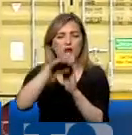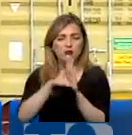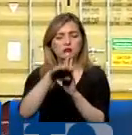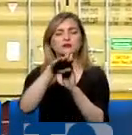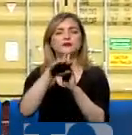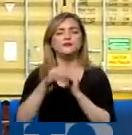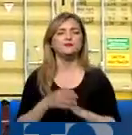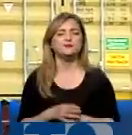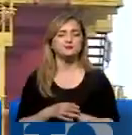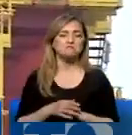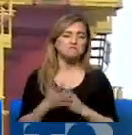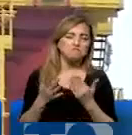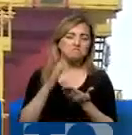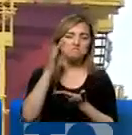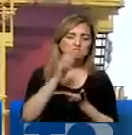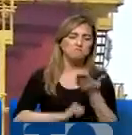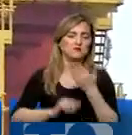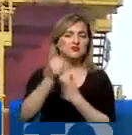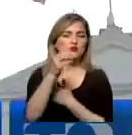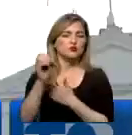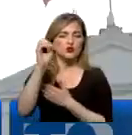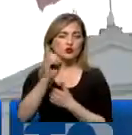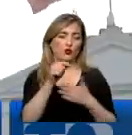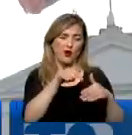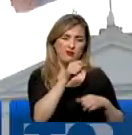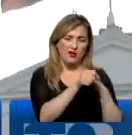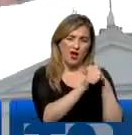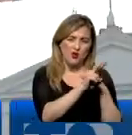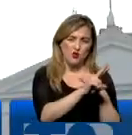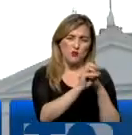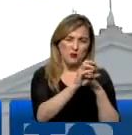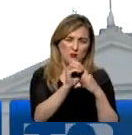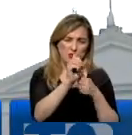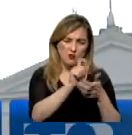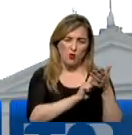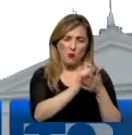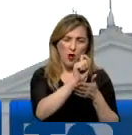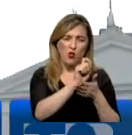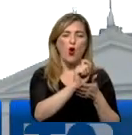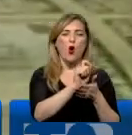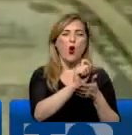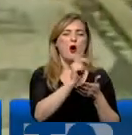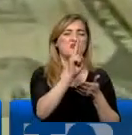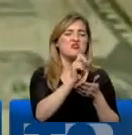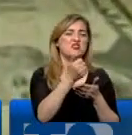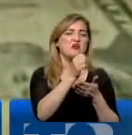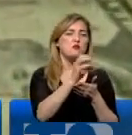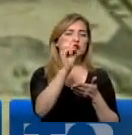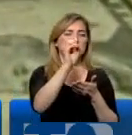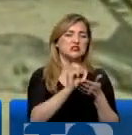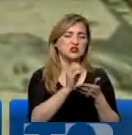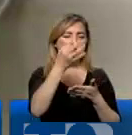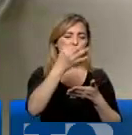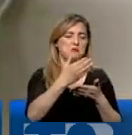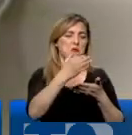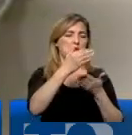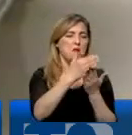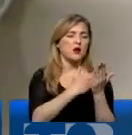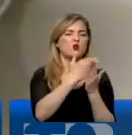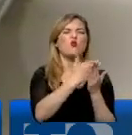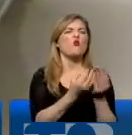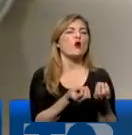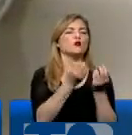es decir, un 10% menor al presupuesto aprobado para 2020, que fue de 35.498